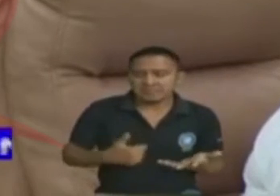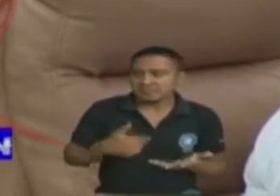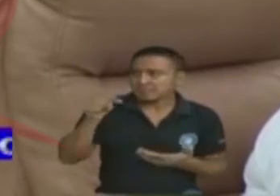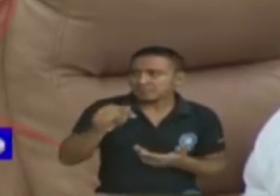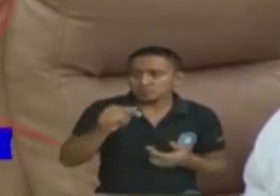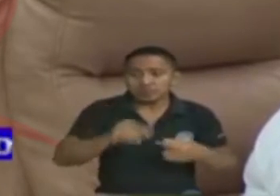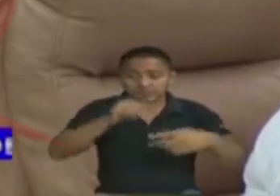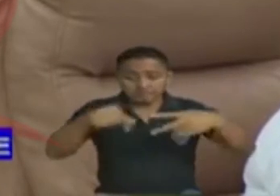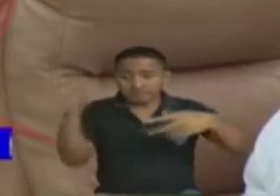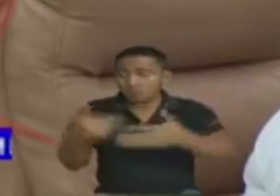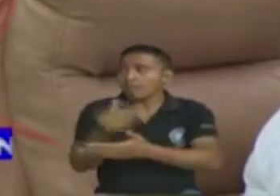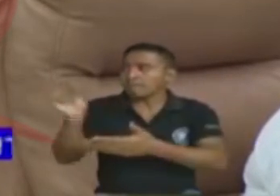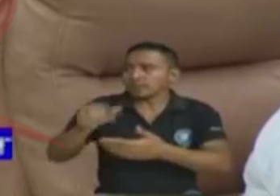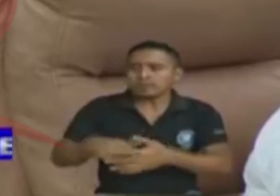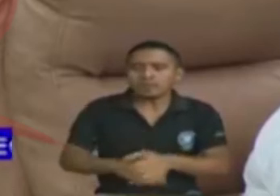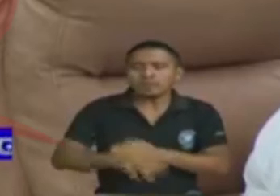Pretendemos adicionar